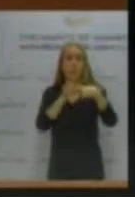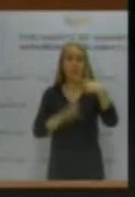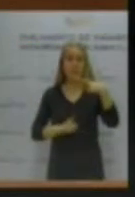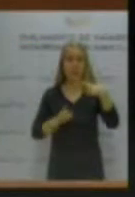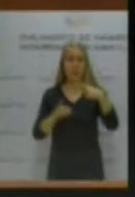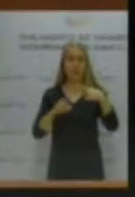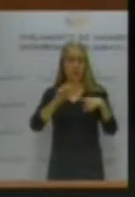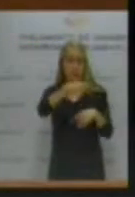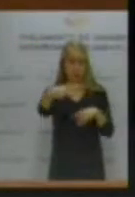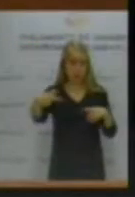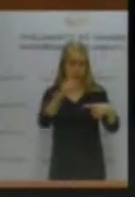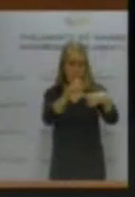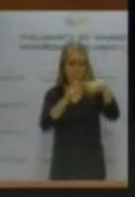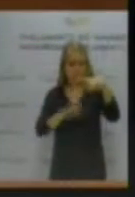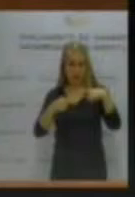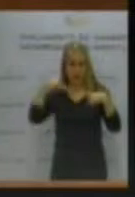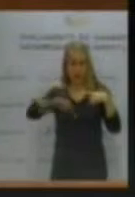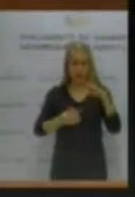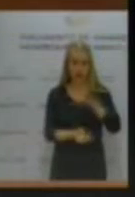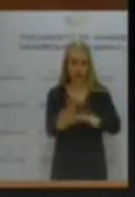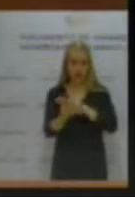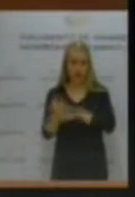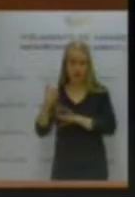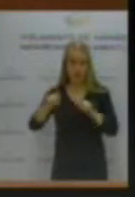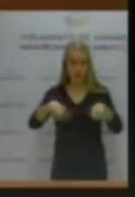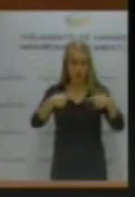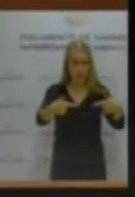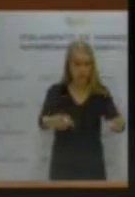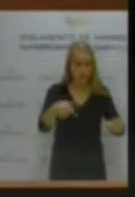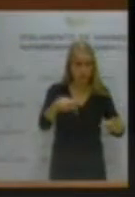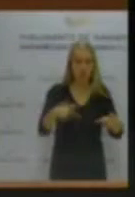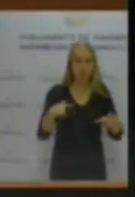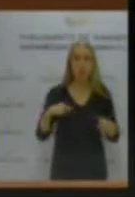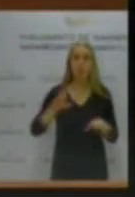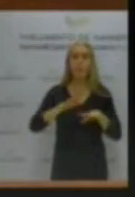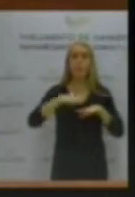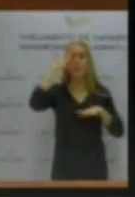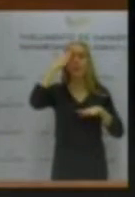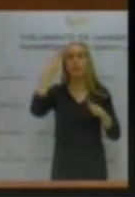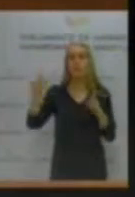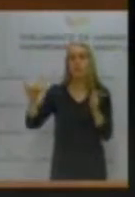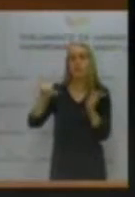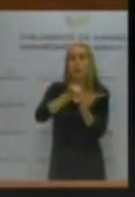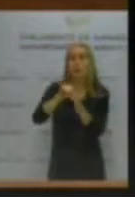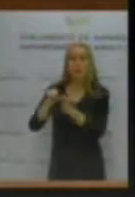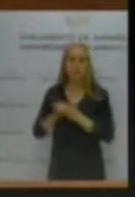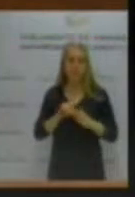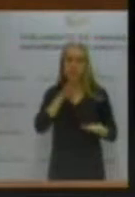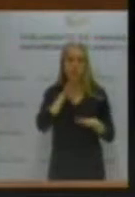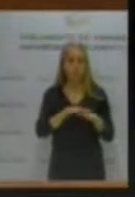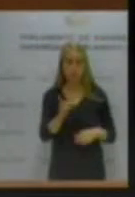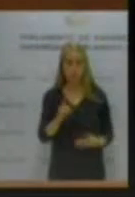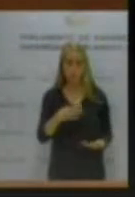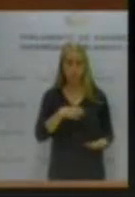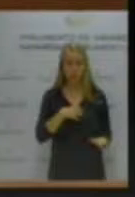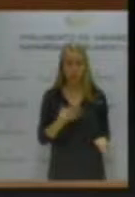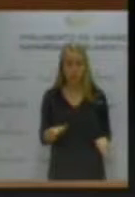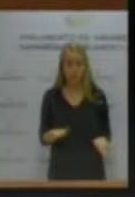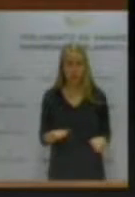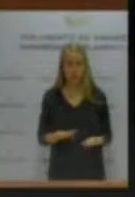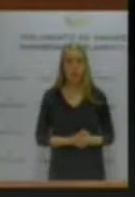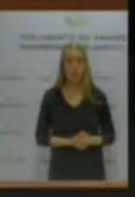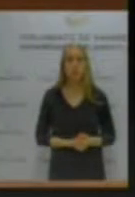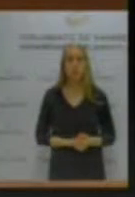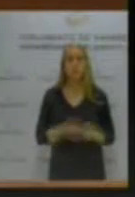se generan en nuestra comunidad, difícilmente el principio de proximidad se va a poder cumplir. En tercer lugar, esta